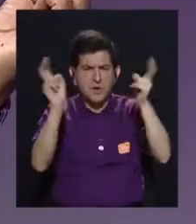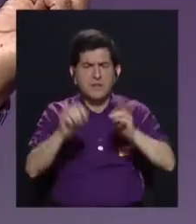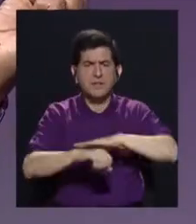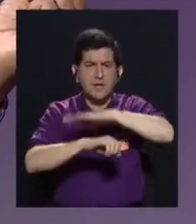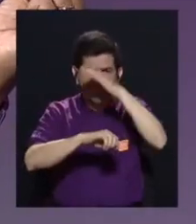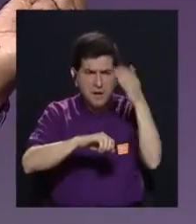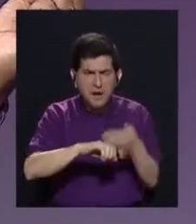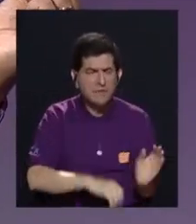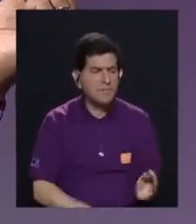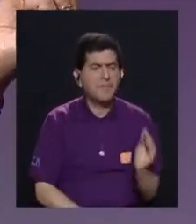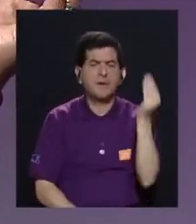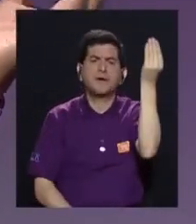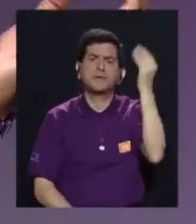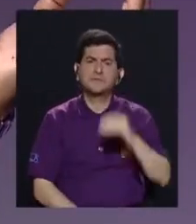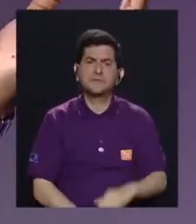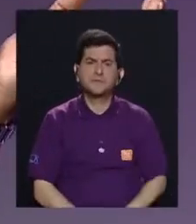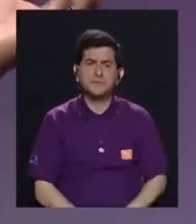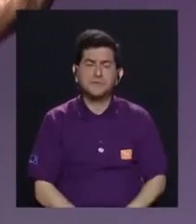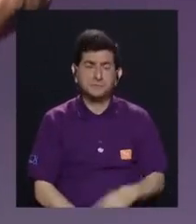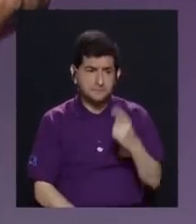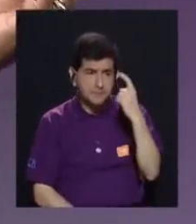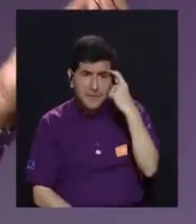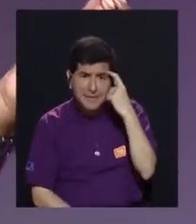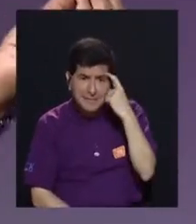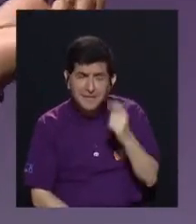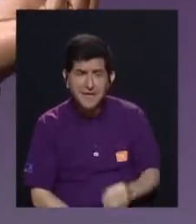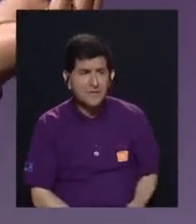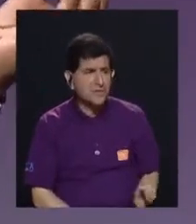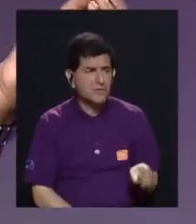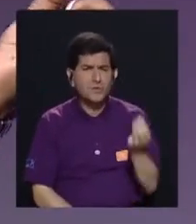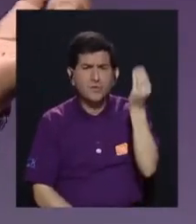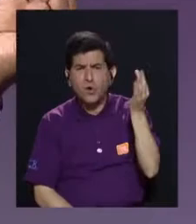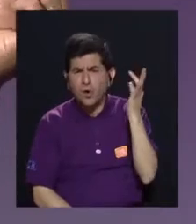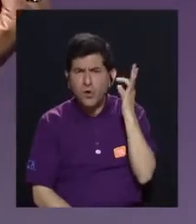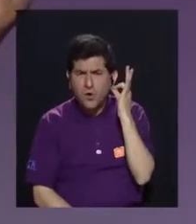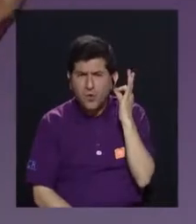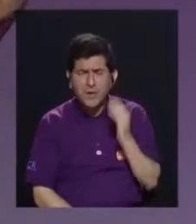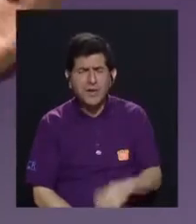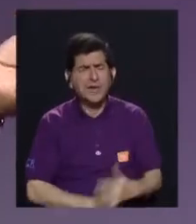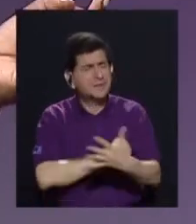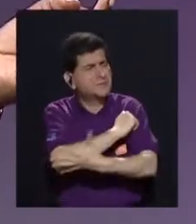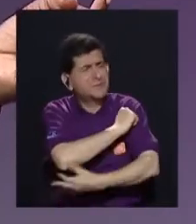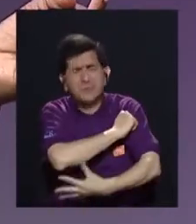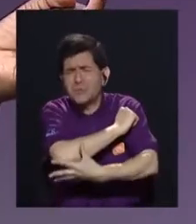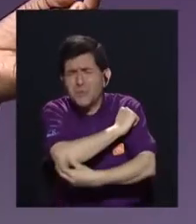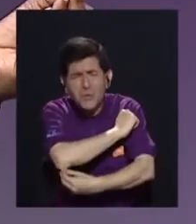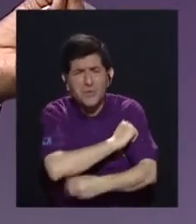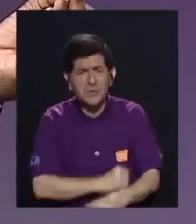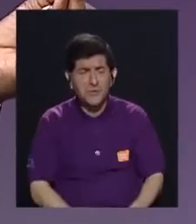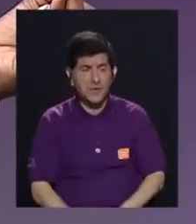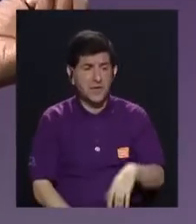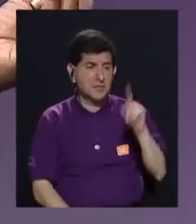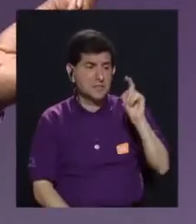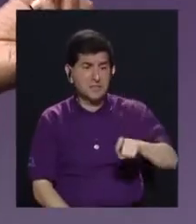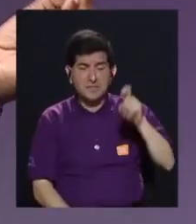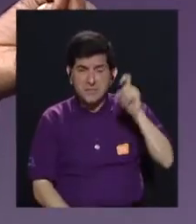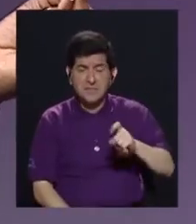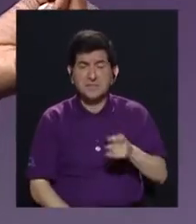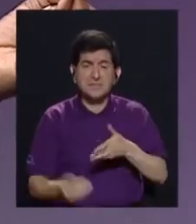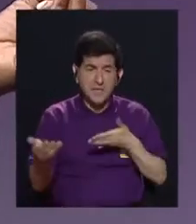embarazo adolescente para las muchachas de los sectores más pobres que tenemos que garantizar